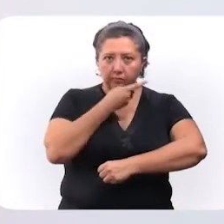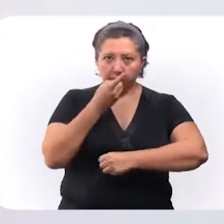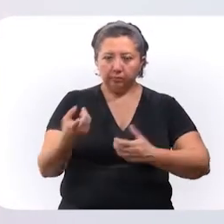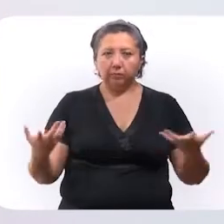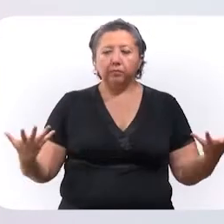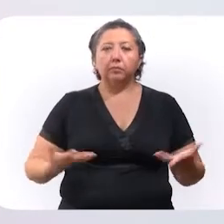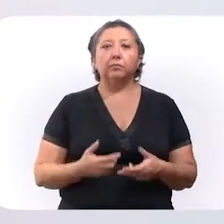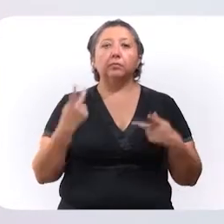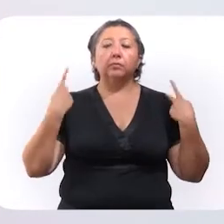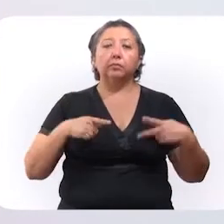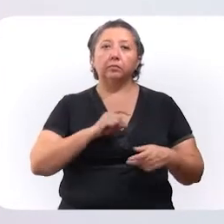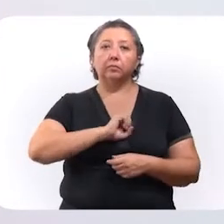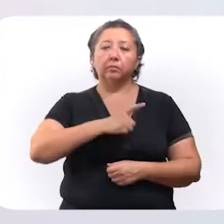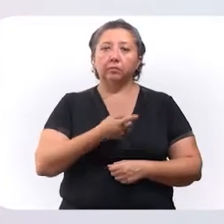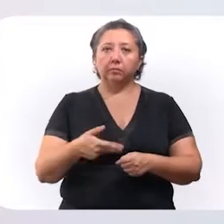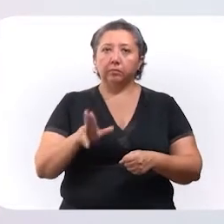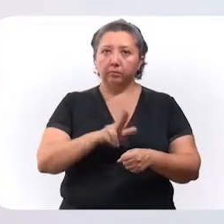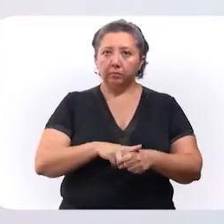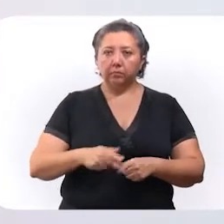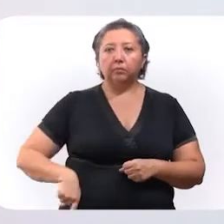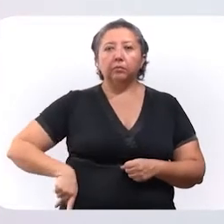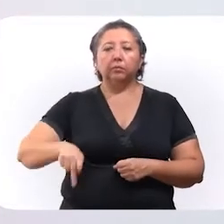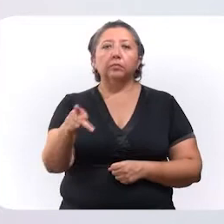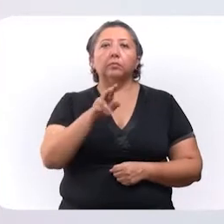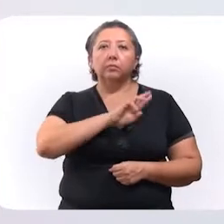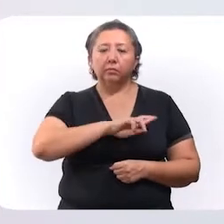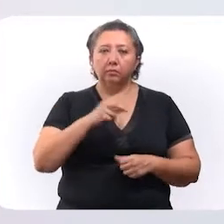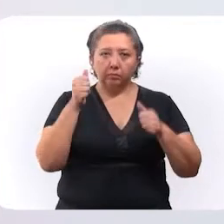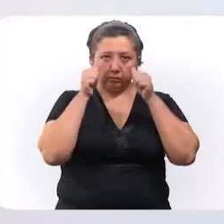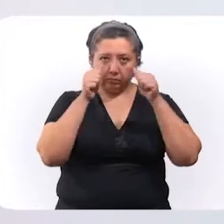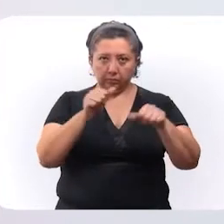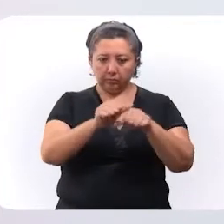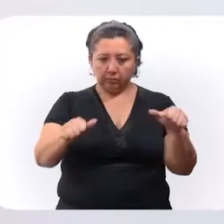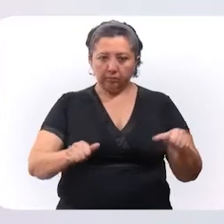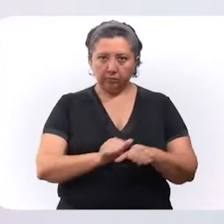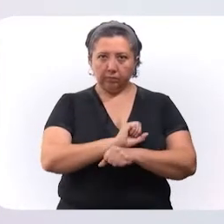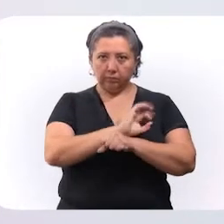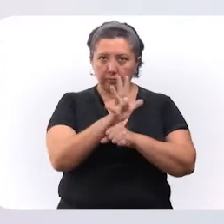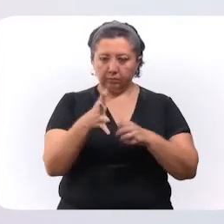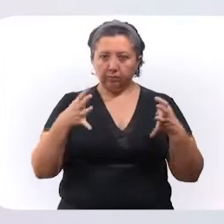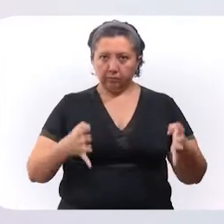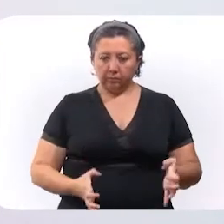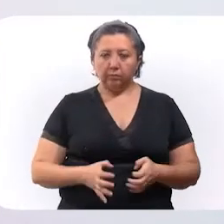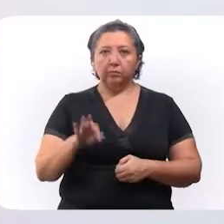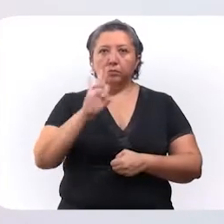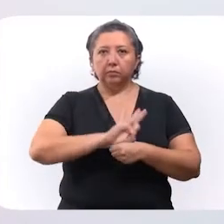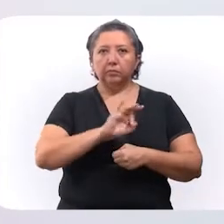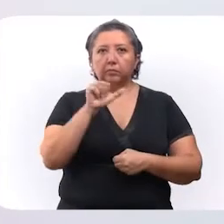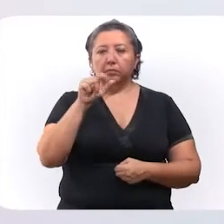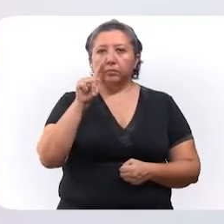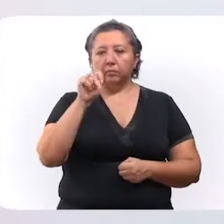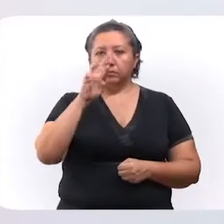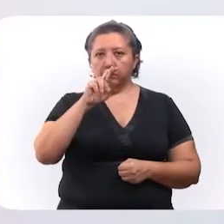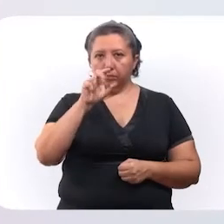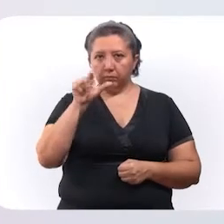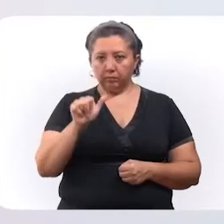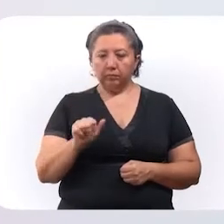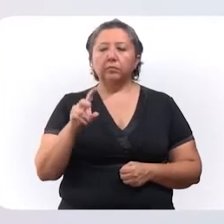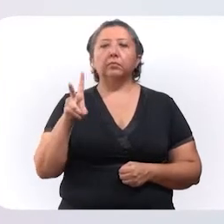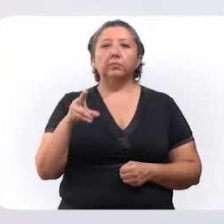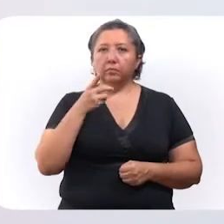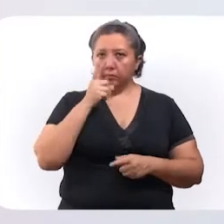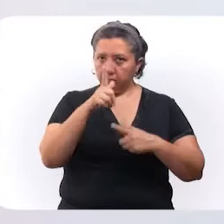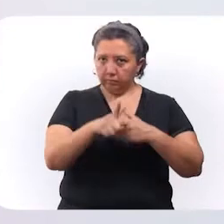que se aplicarán al personal de salud de los hospitales públicos y privados que atienden área COVID pertenecen a la farmacéutica AstraZeneca.